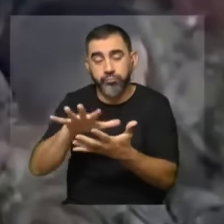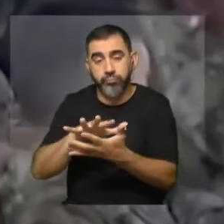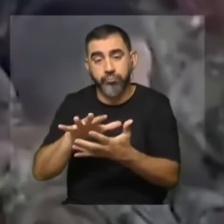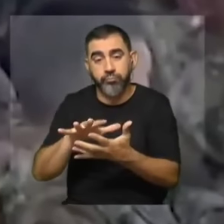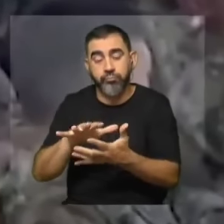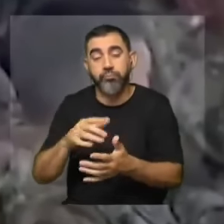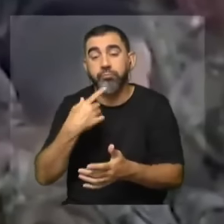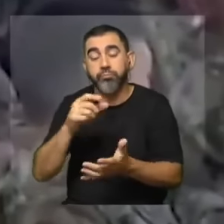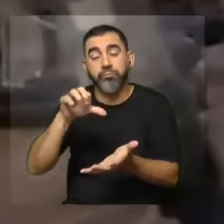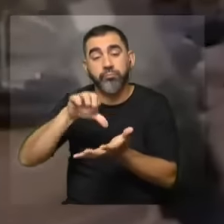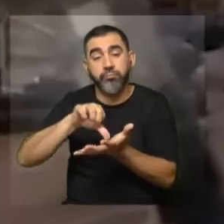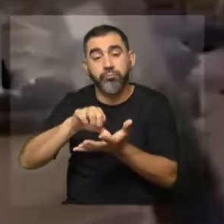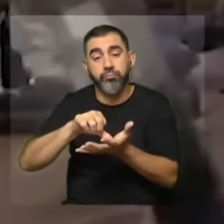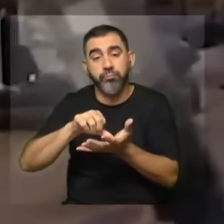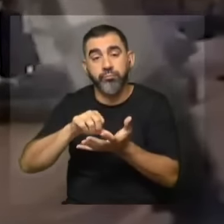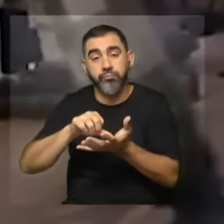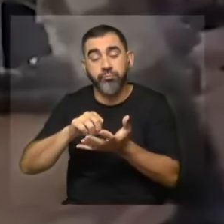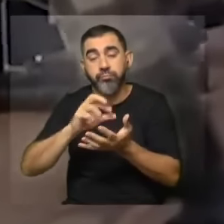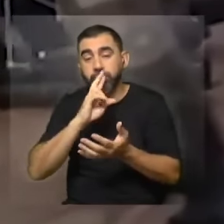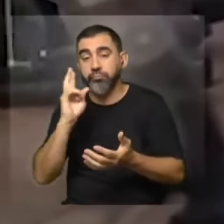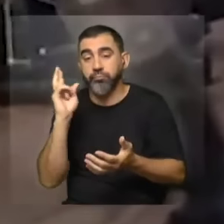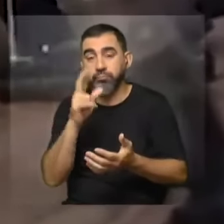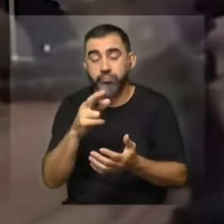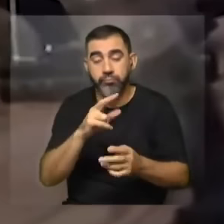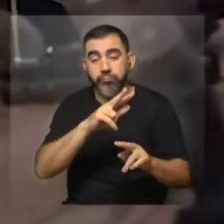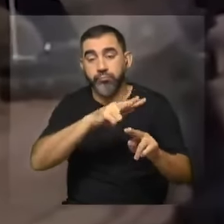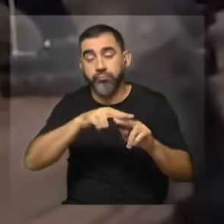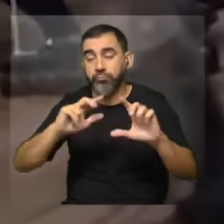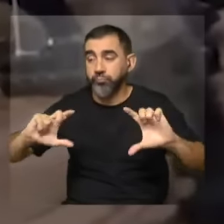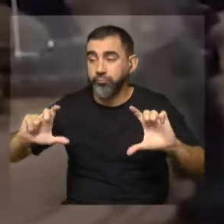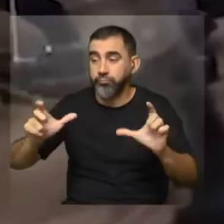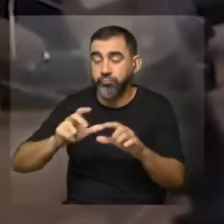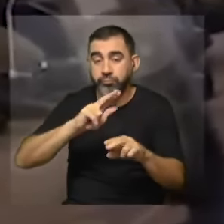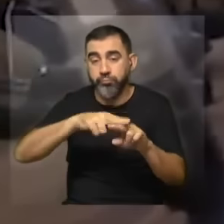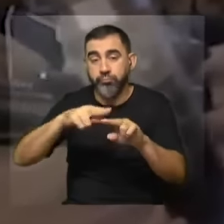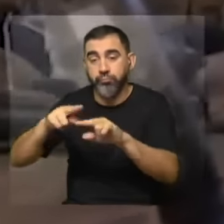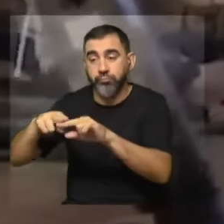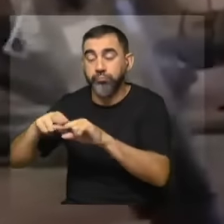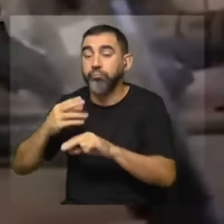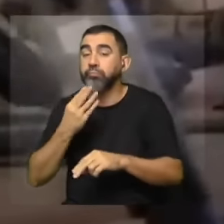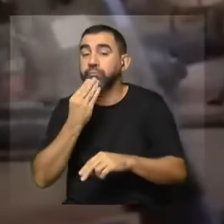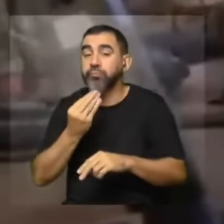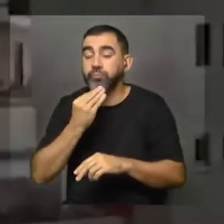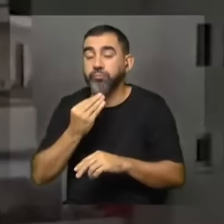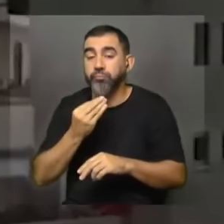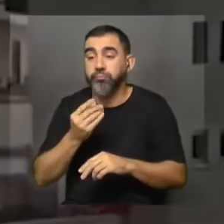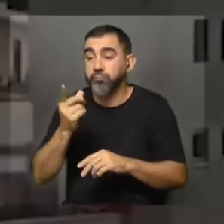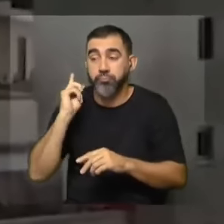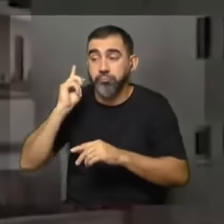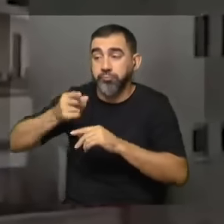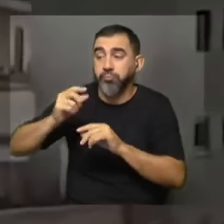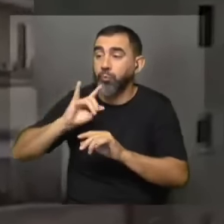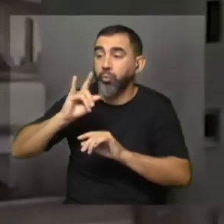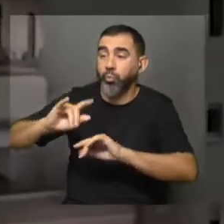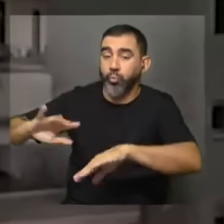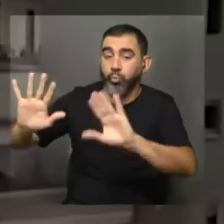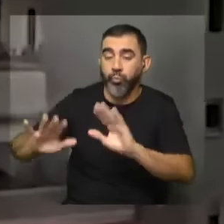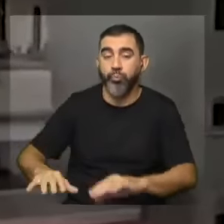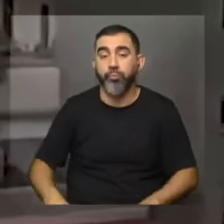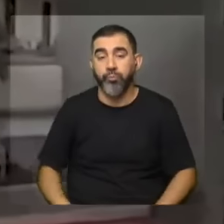Terán responden a los crímenes de guerra y al genocidio cometido por el régimen sionista de Israel y que ellos deciden sus acciones